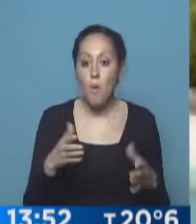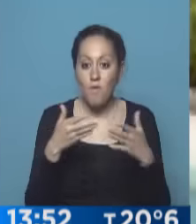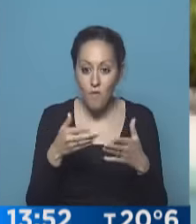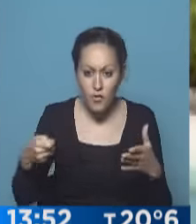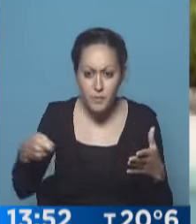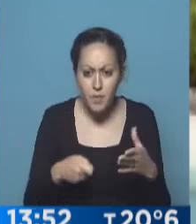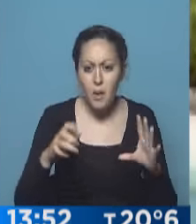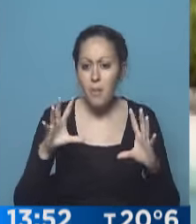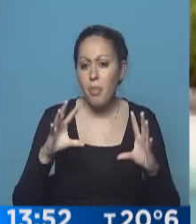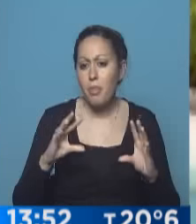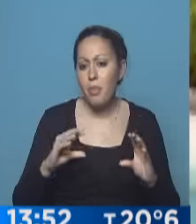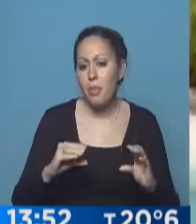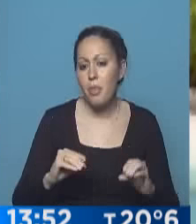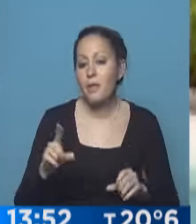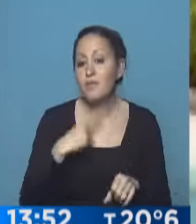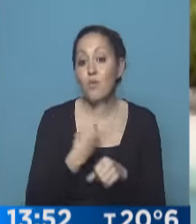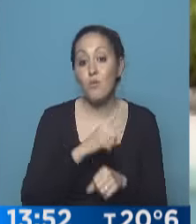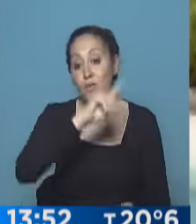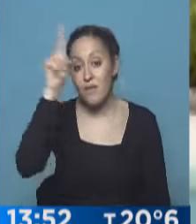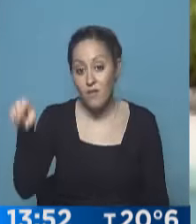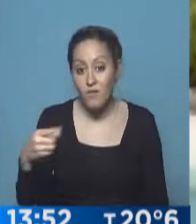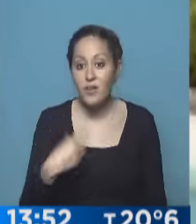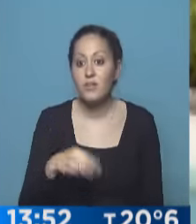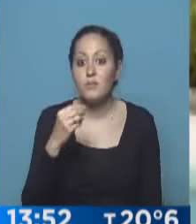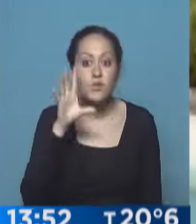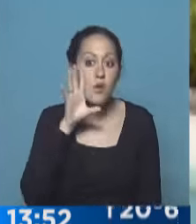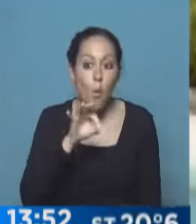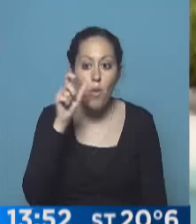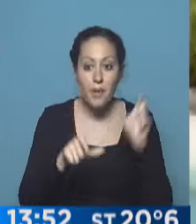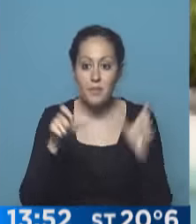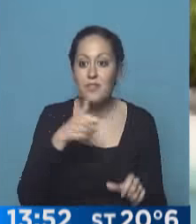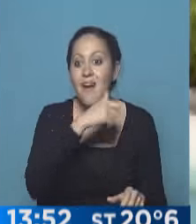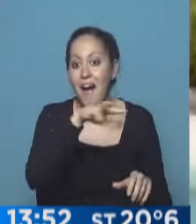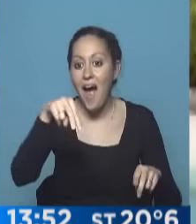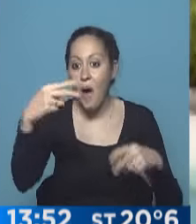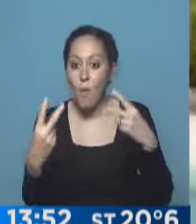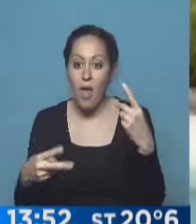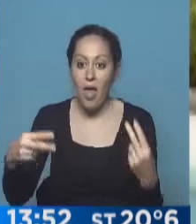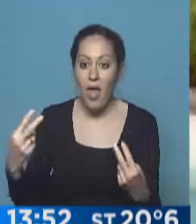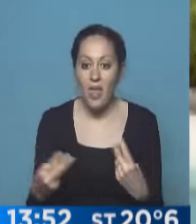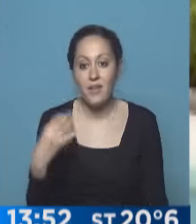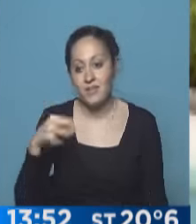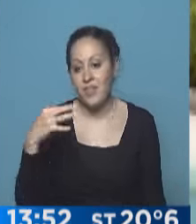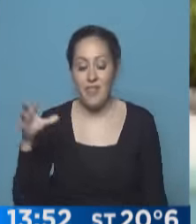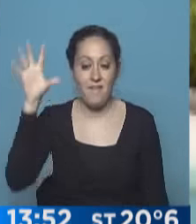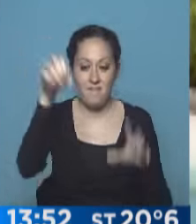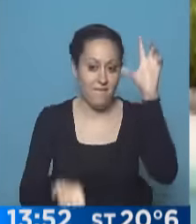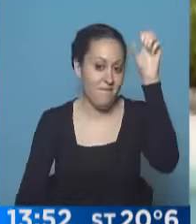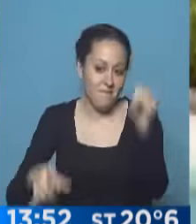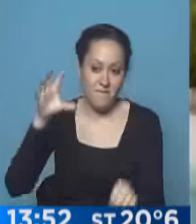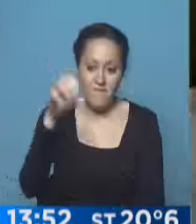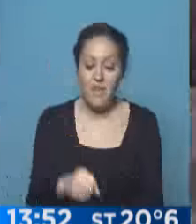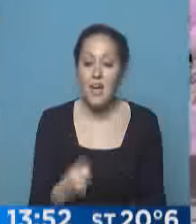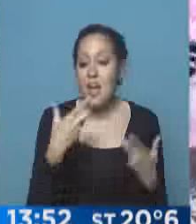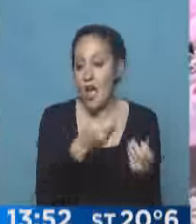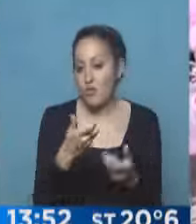para volver. Y eso es bastante complicado porque quedan 50 personas en el agua y ahí es cuando tenés que hacer lo posible para ayudar a